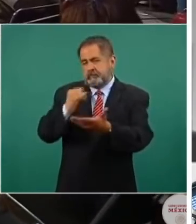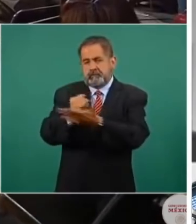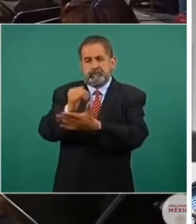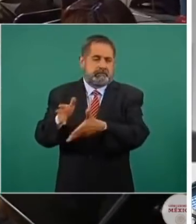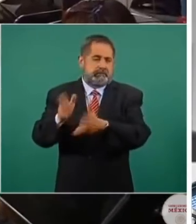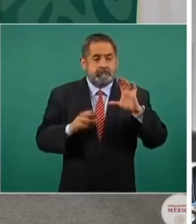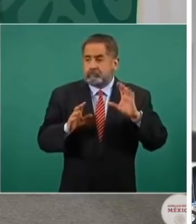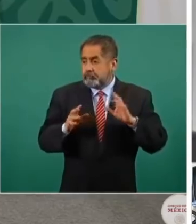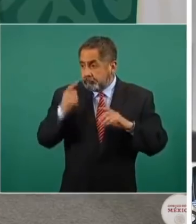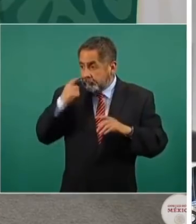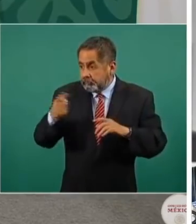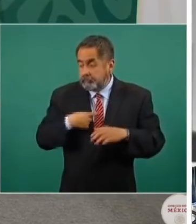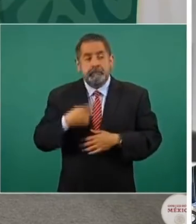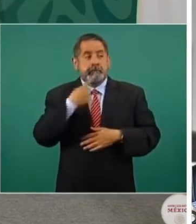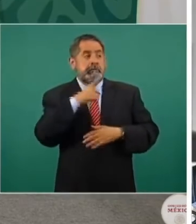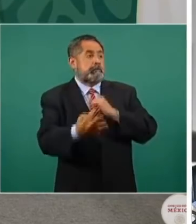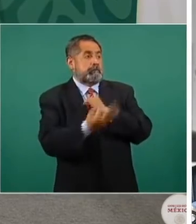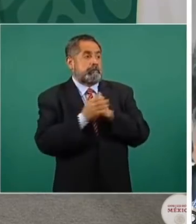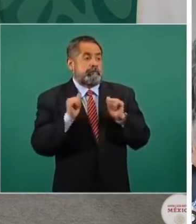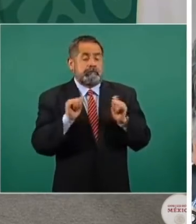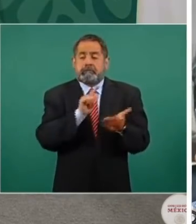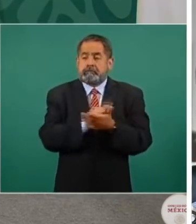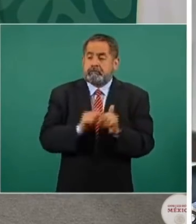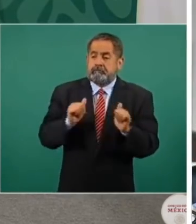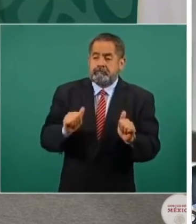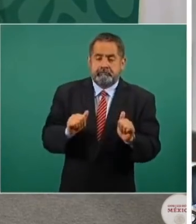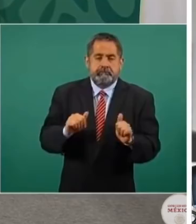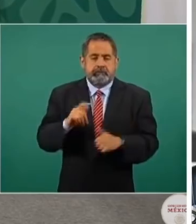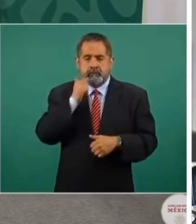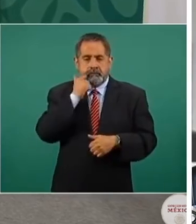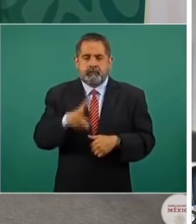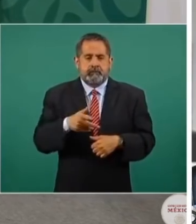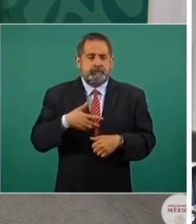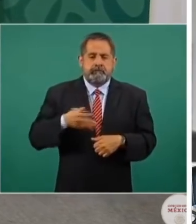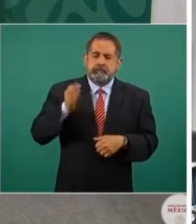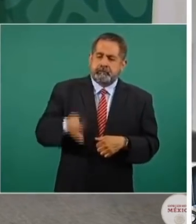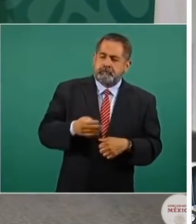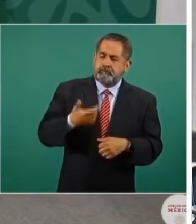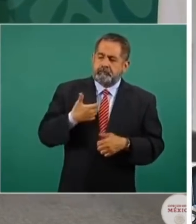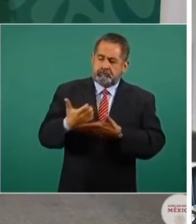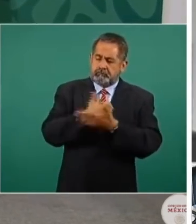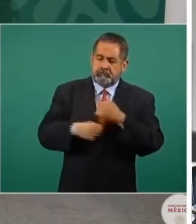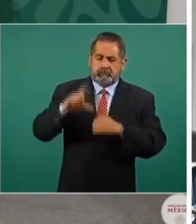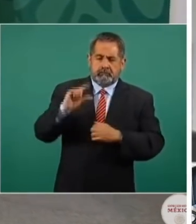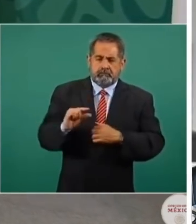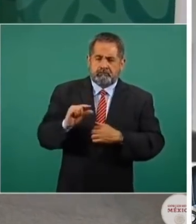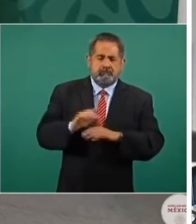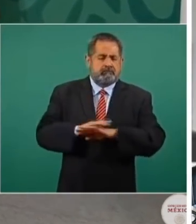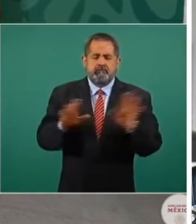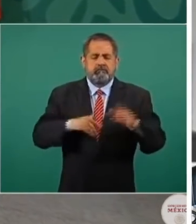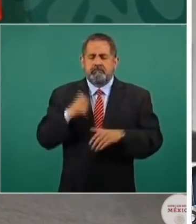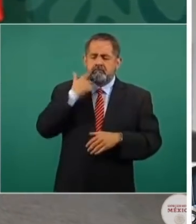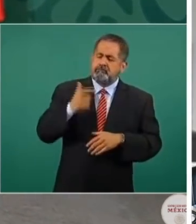ellos deciden. Amigos y amigas, si te gustó la información, ya sabes, suscríbete a este canal y algo muy